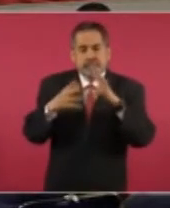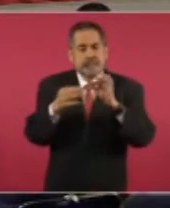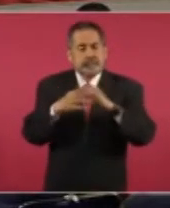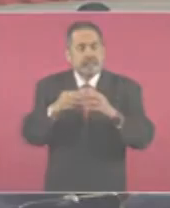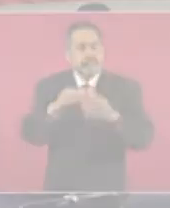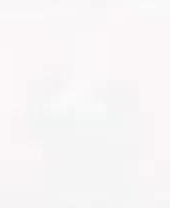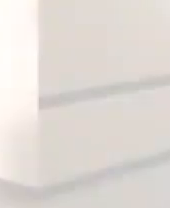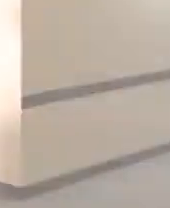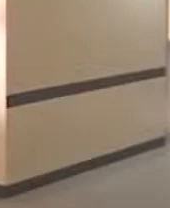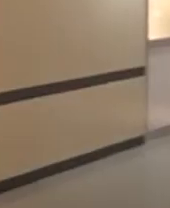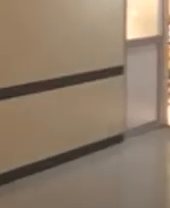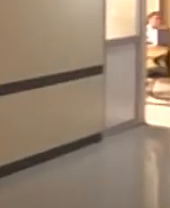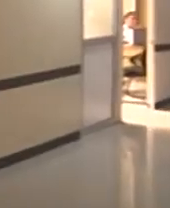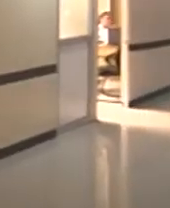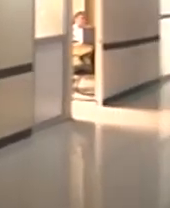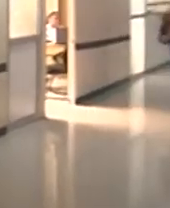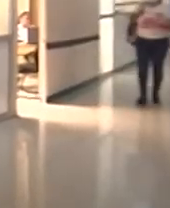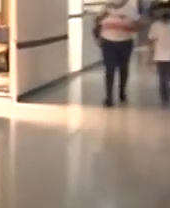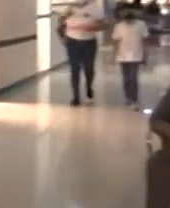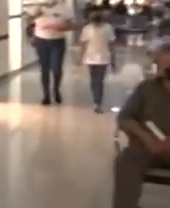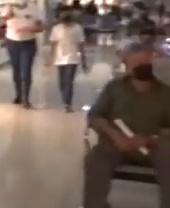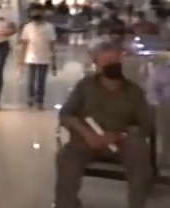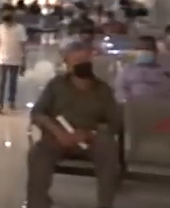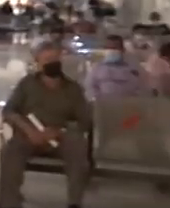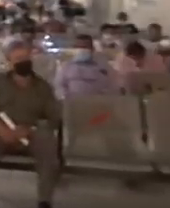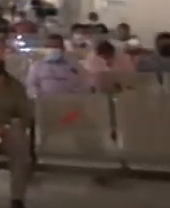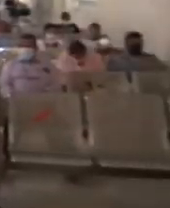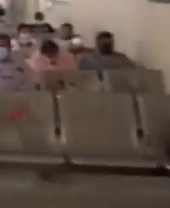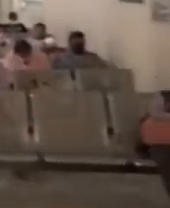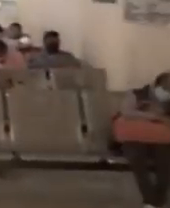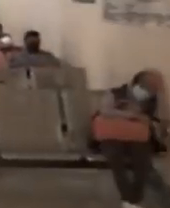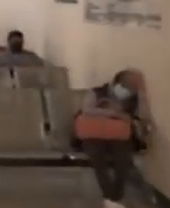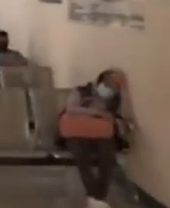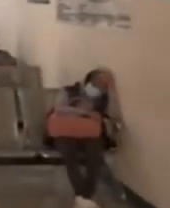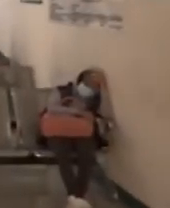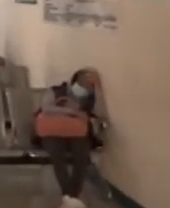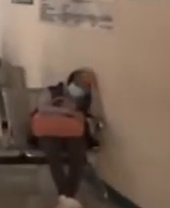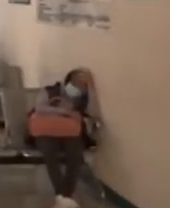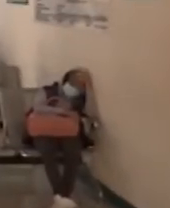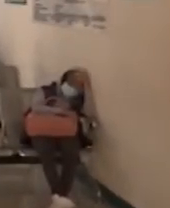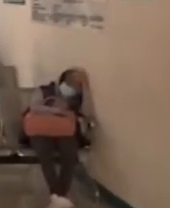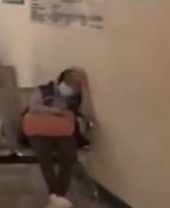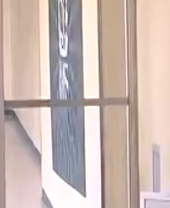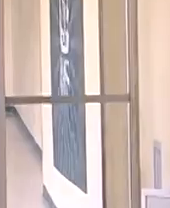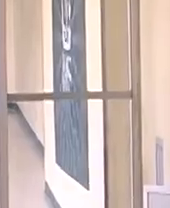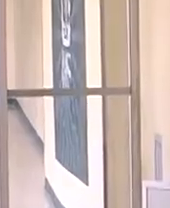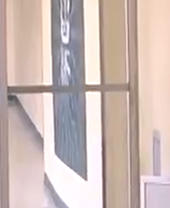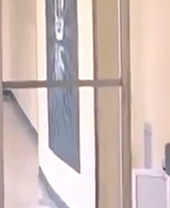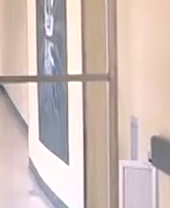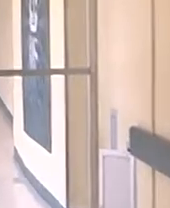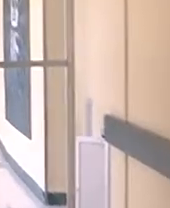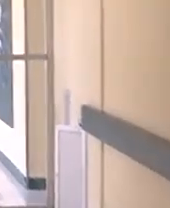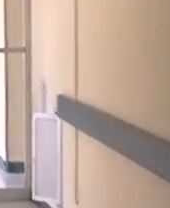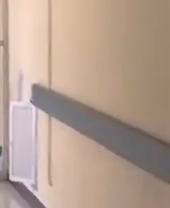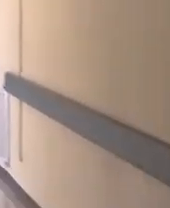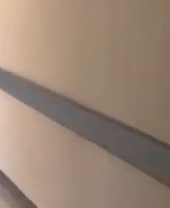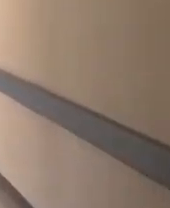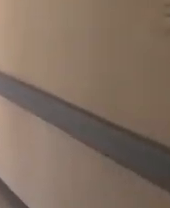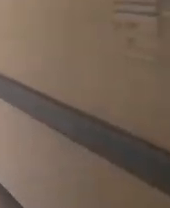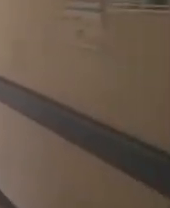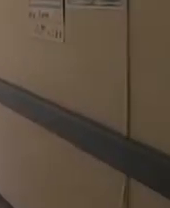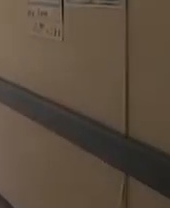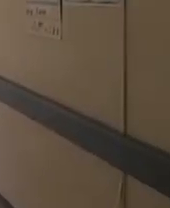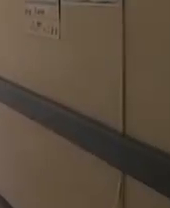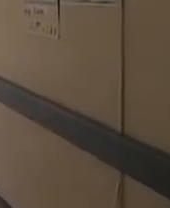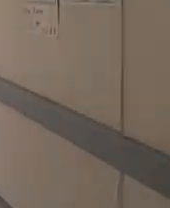semana el director general dio conocer la convocatoria internacional 2022 dirigida médicos y médicas